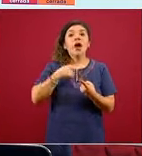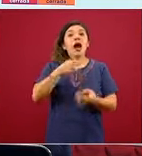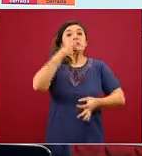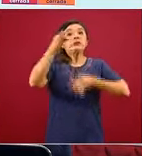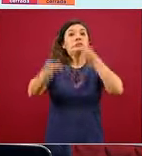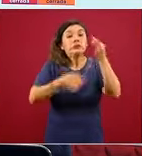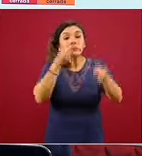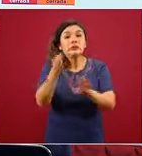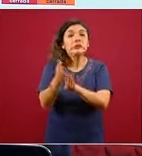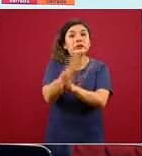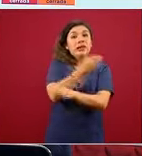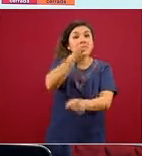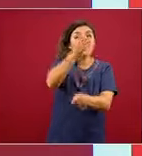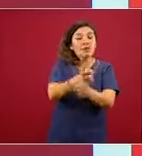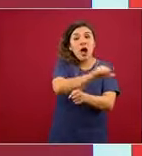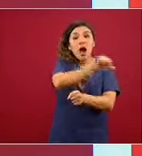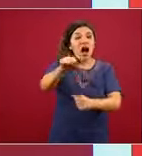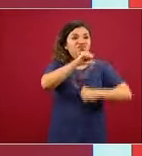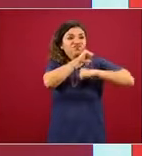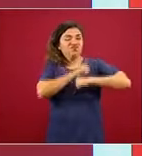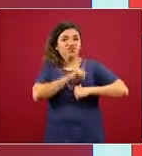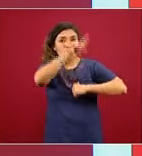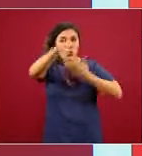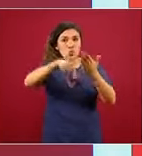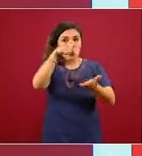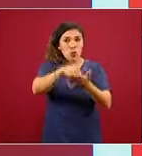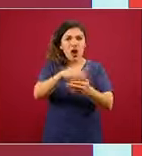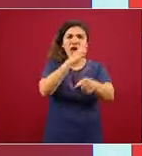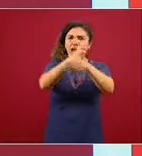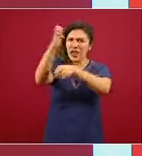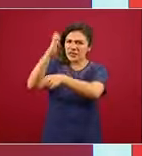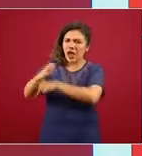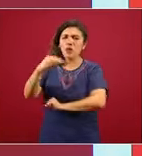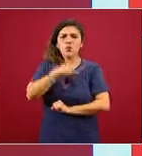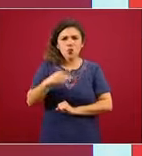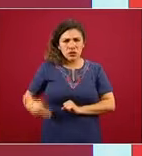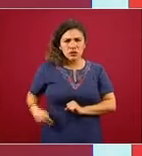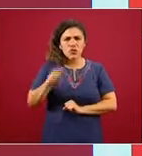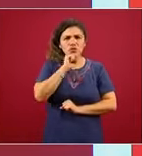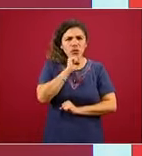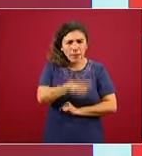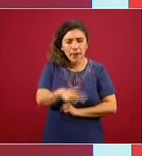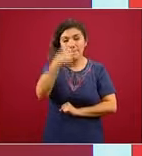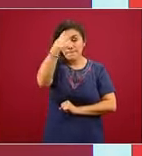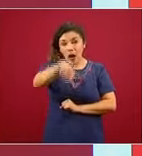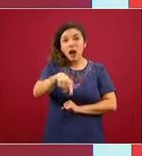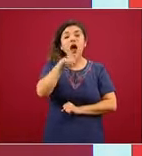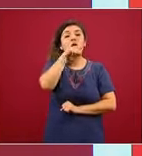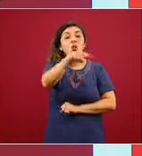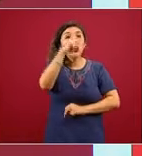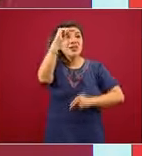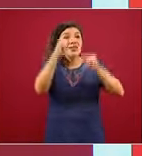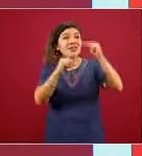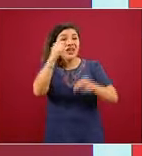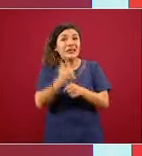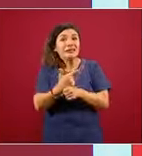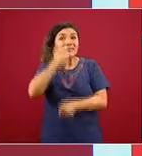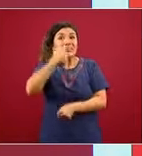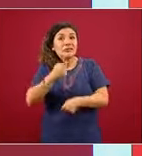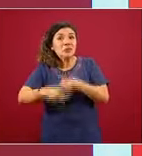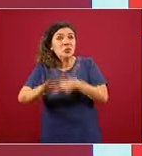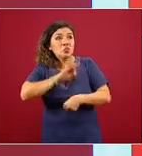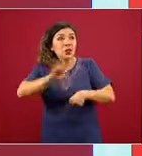alertar de manera oportuna a las autoridades locales, tanto estatales como municipales, de cuál es su nivel de riesgo para